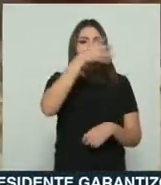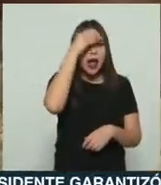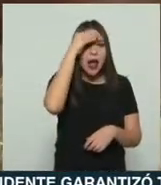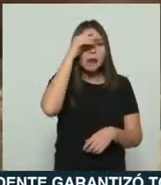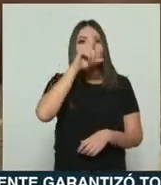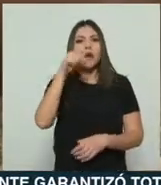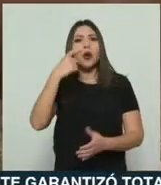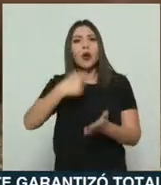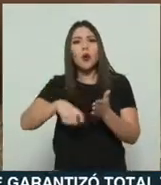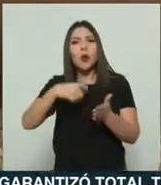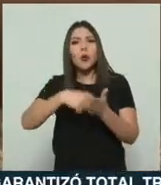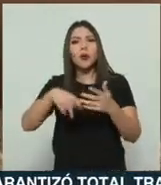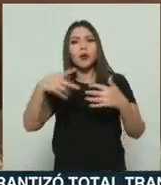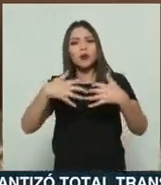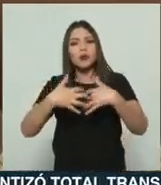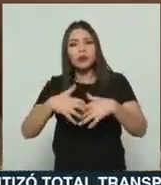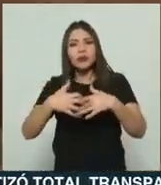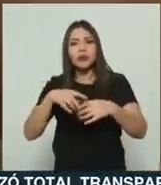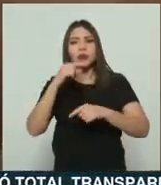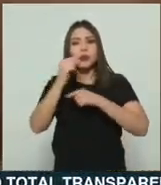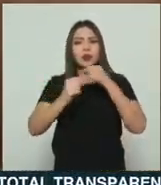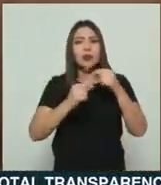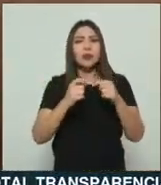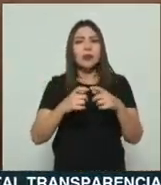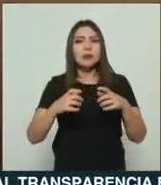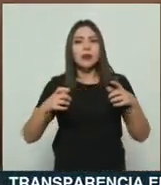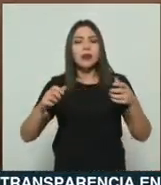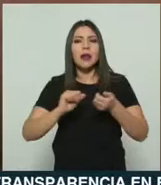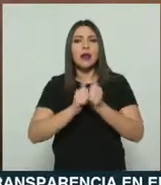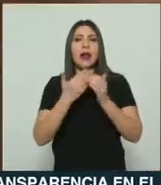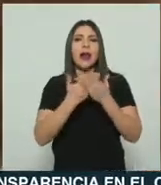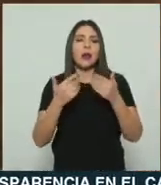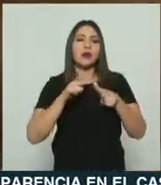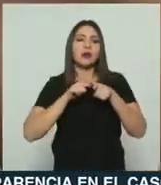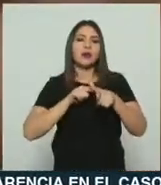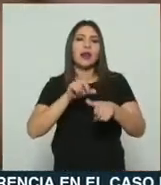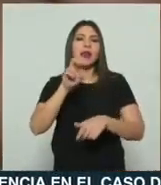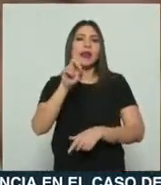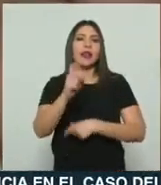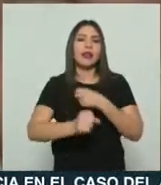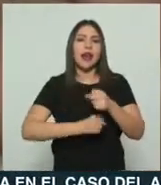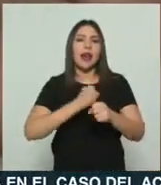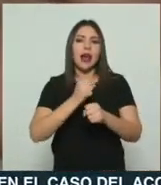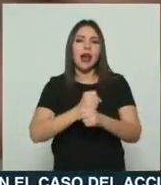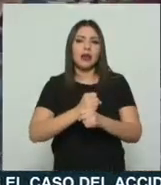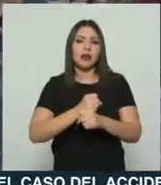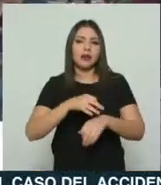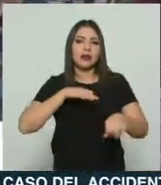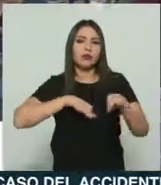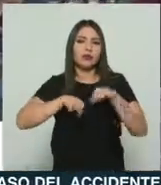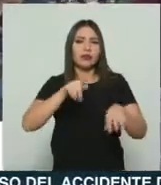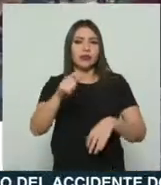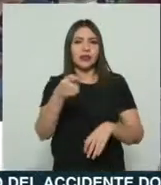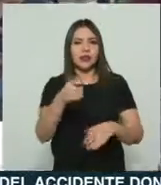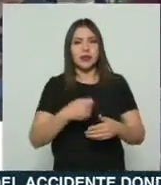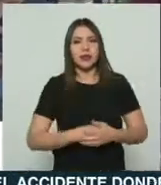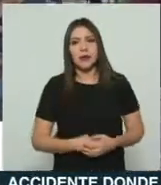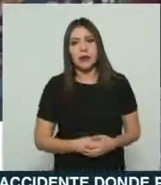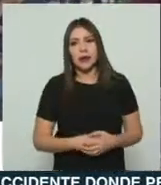perdurar. Hoy lleva 30 años siendo cerrajero. Y sí, ha llegado momentos en que a veces hasta quiere uno